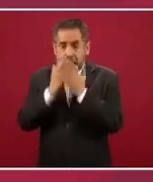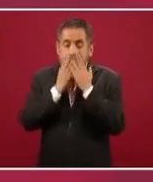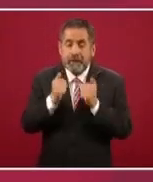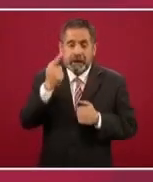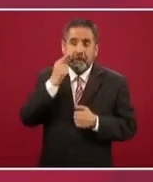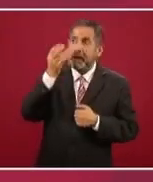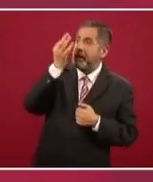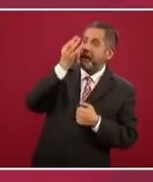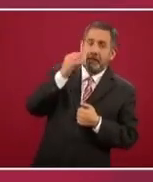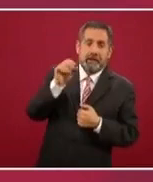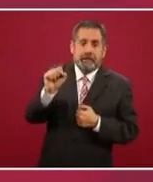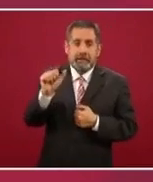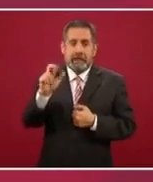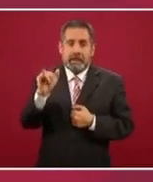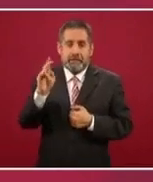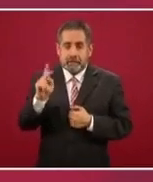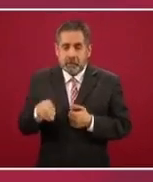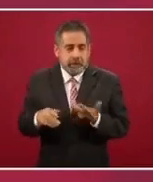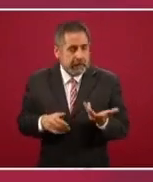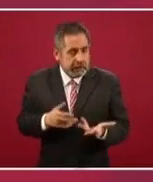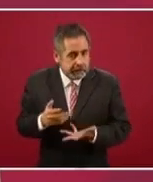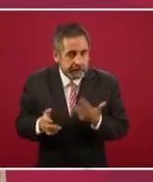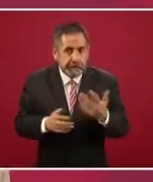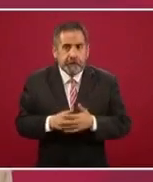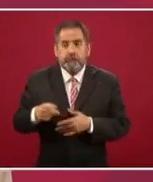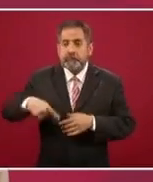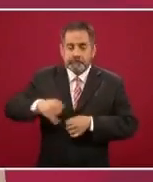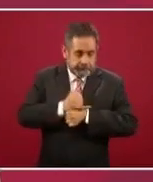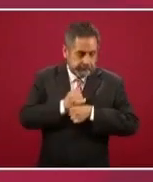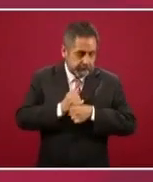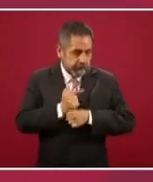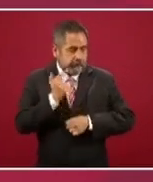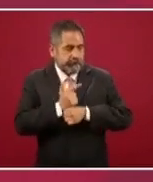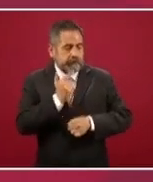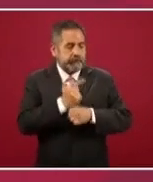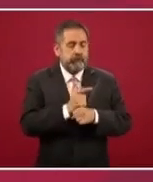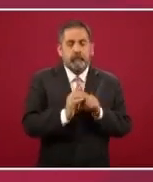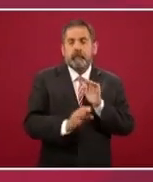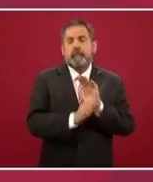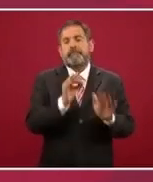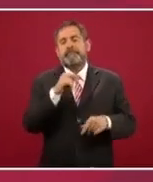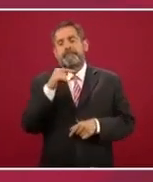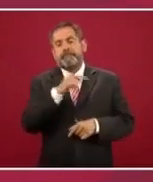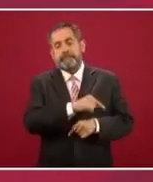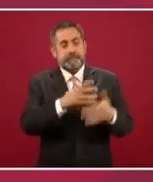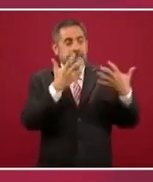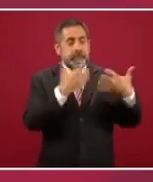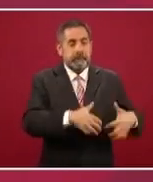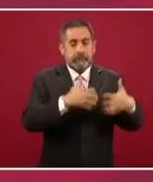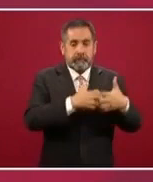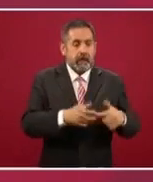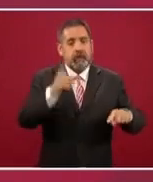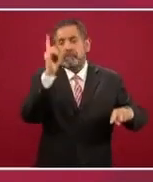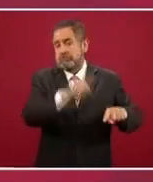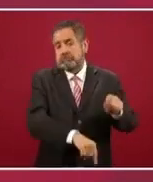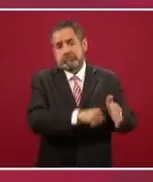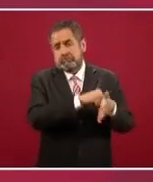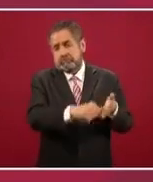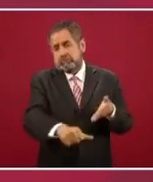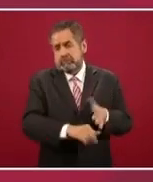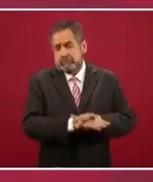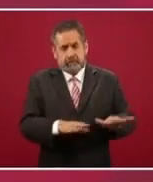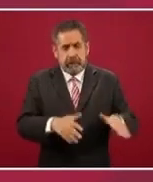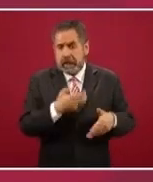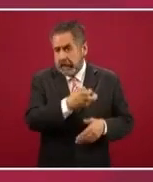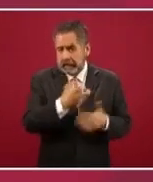rubiola, parotiditis. La investigación de estas prácticas llevó a que finalmente la empresa quedara inhabilitada. La empresa